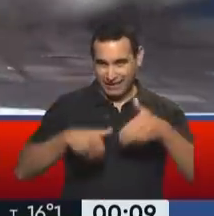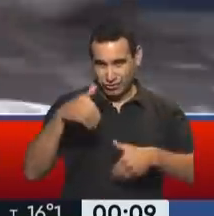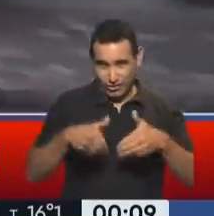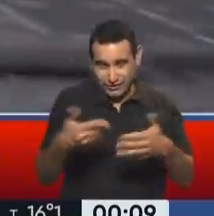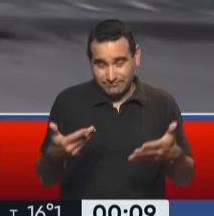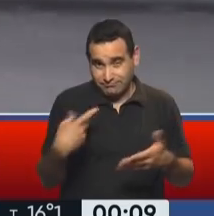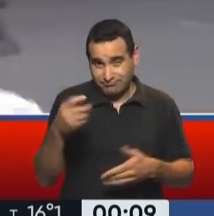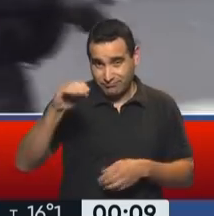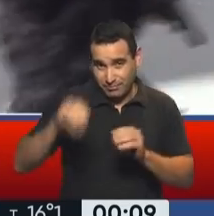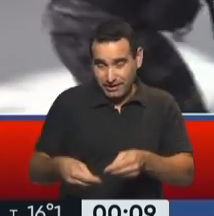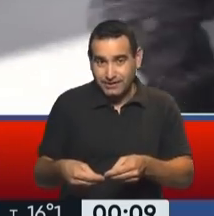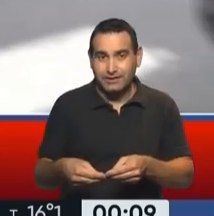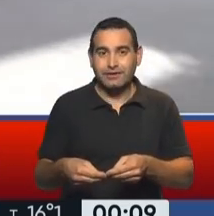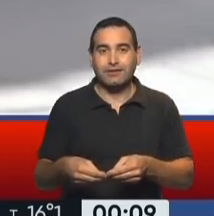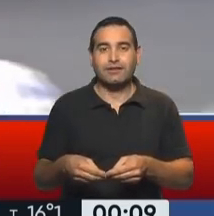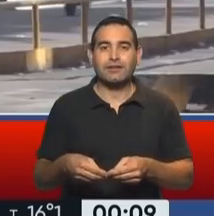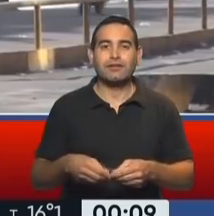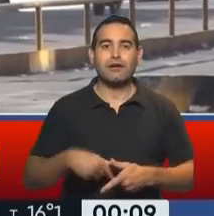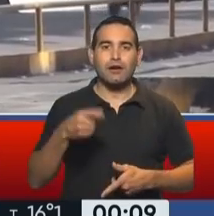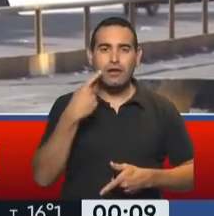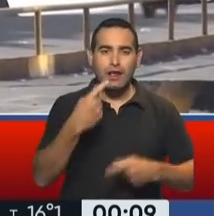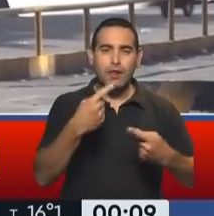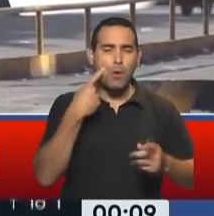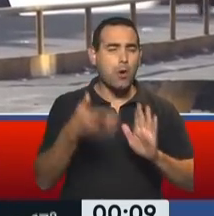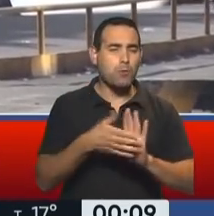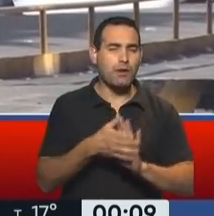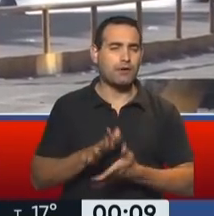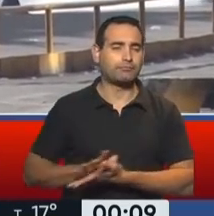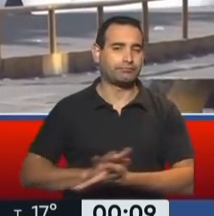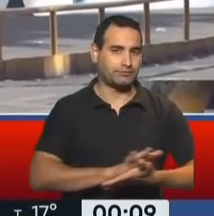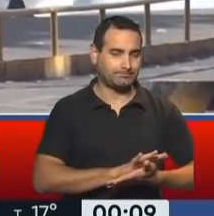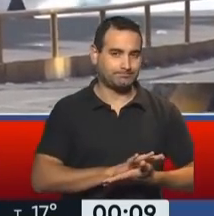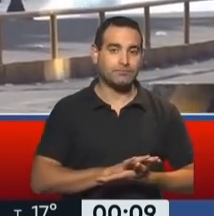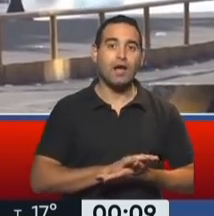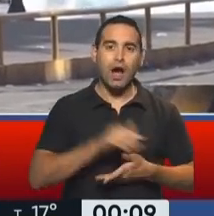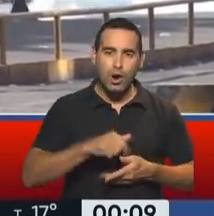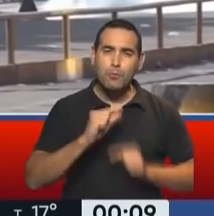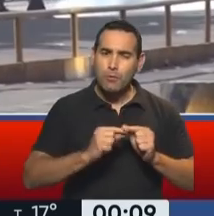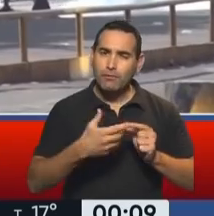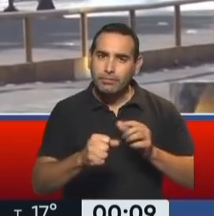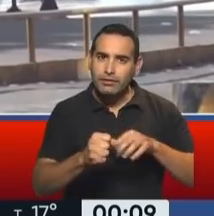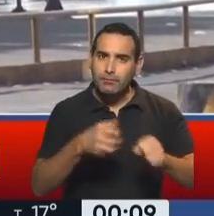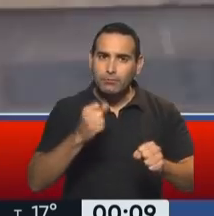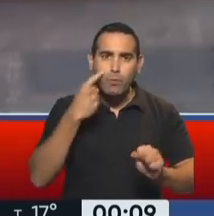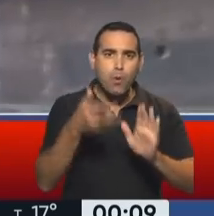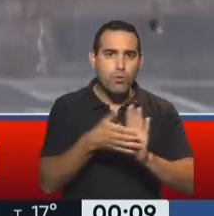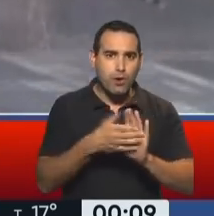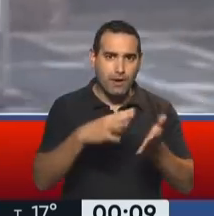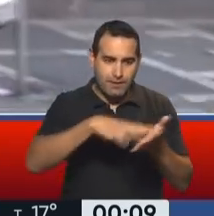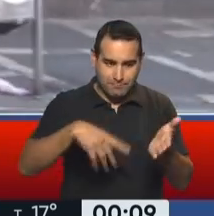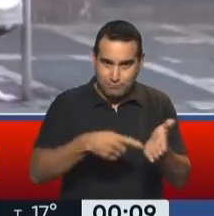pues como que se dio a hacer desaparecer la prueba de sus hechos. Se están consiguiendo poco a poco este material,